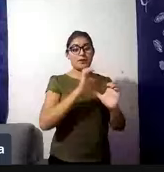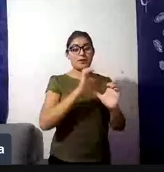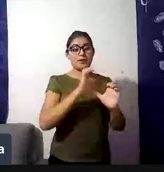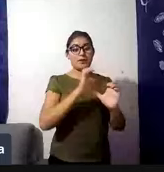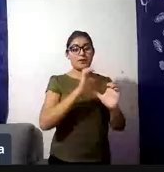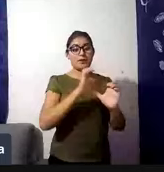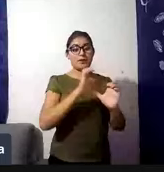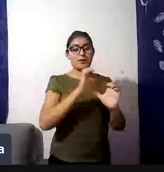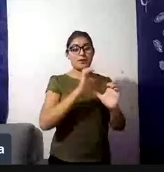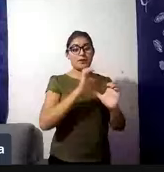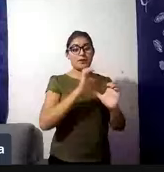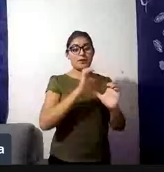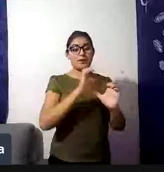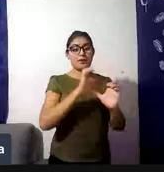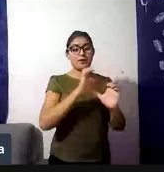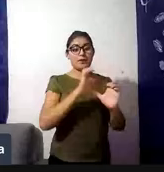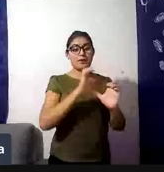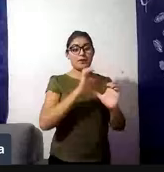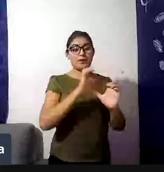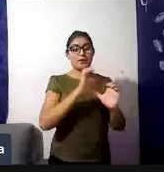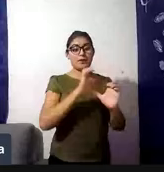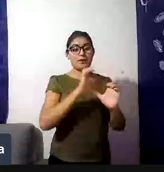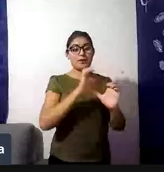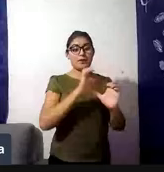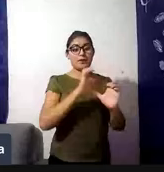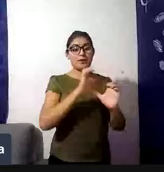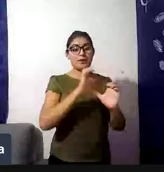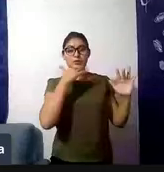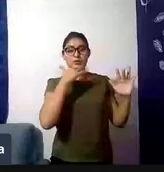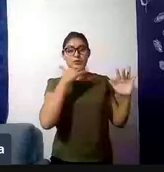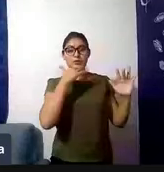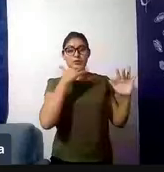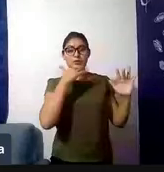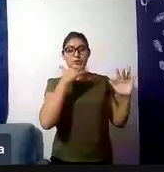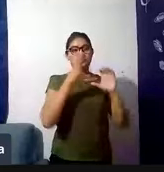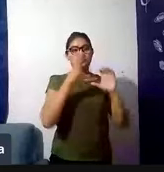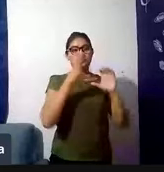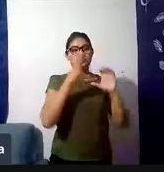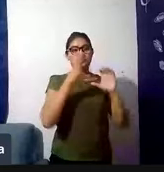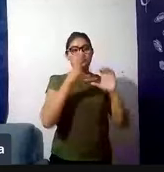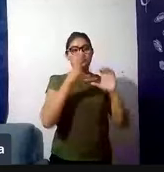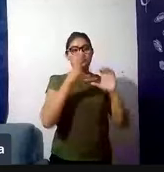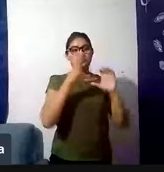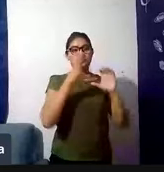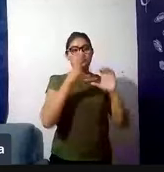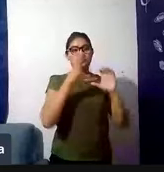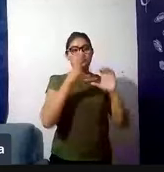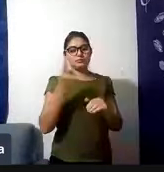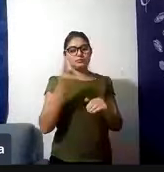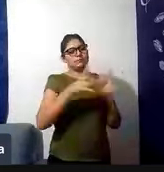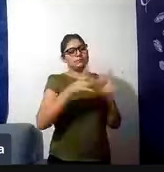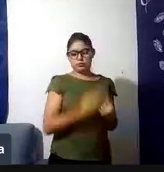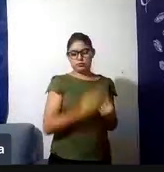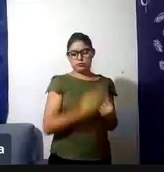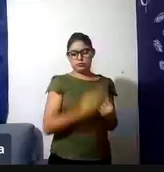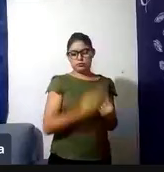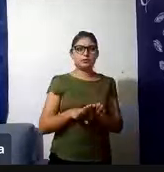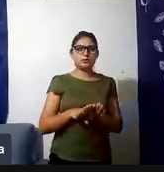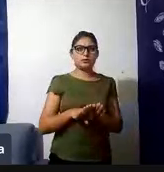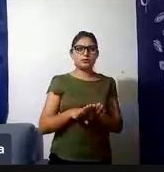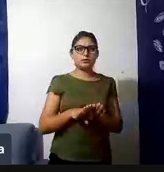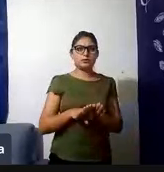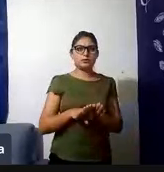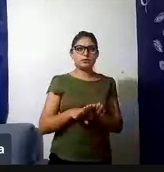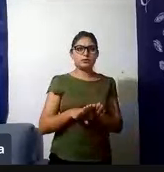O sea, creo que ese sería el tema para los niños chiquitos. O sea, pedirles, porque va a ser muy difícil que un